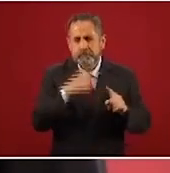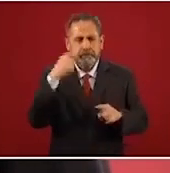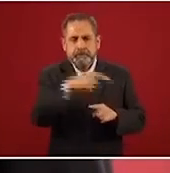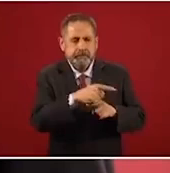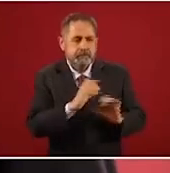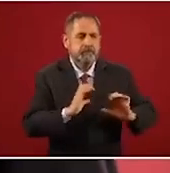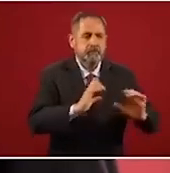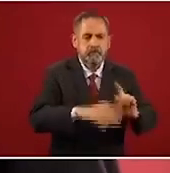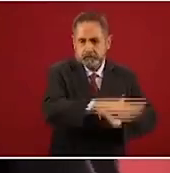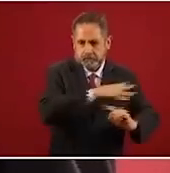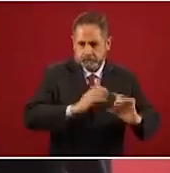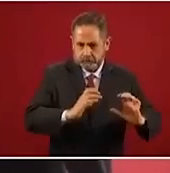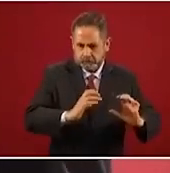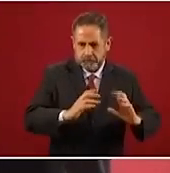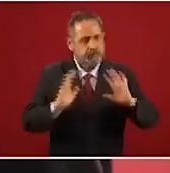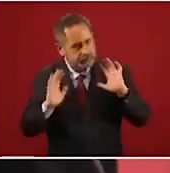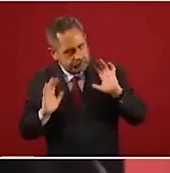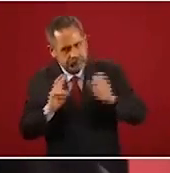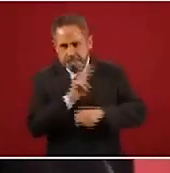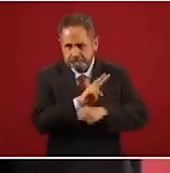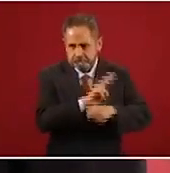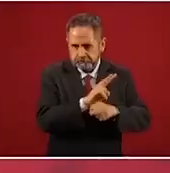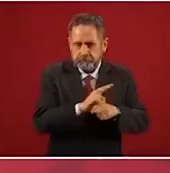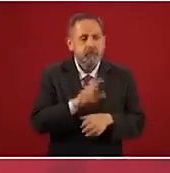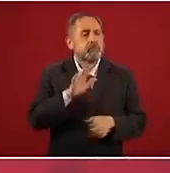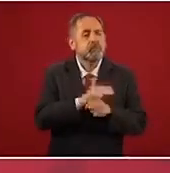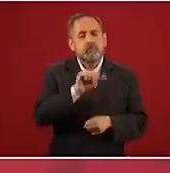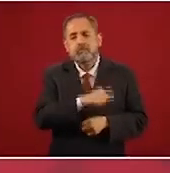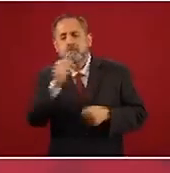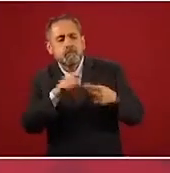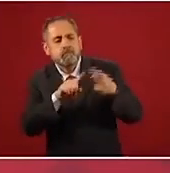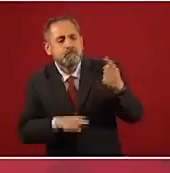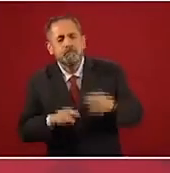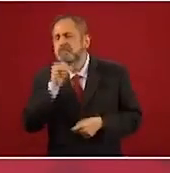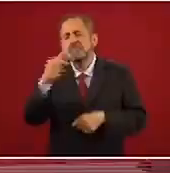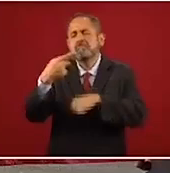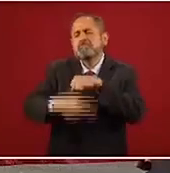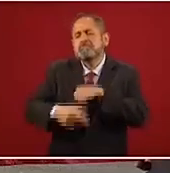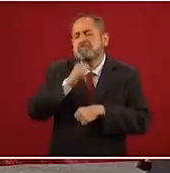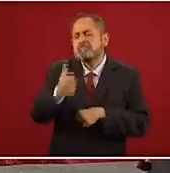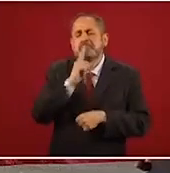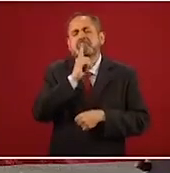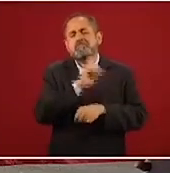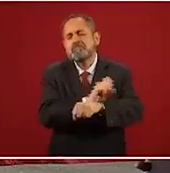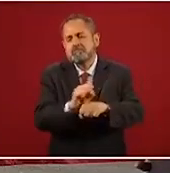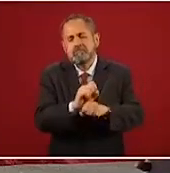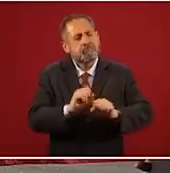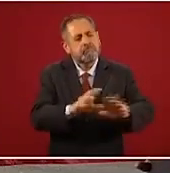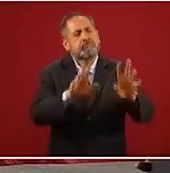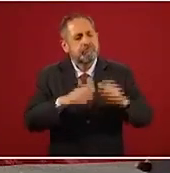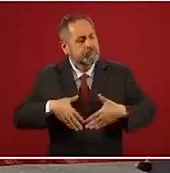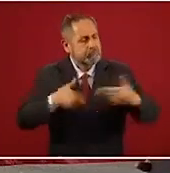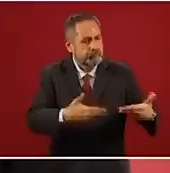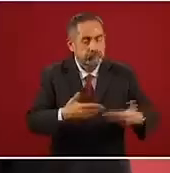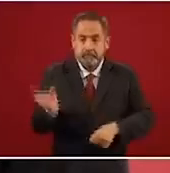ciudadanos. Y se va a dar la lista de cuáles no antes del día 20. O sea, vamos a estar de nuevo